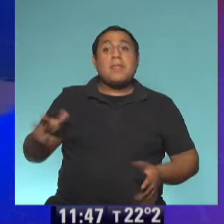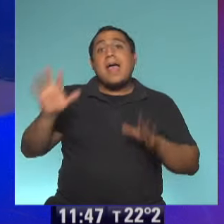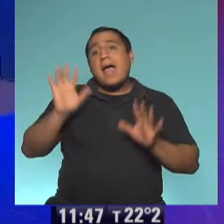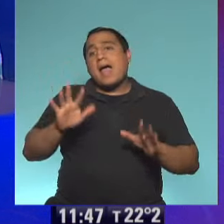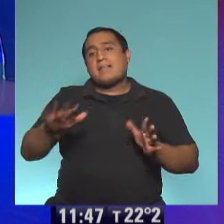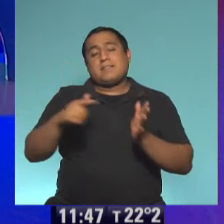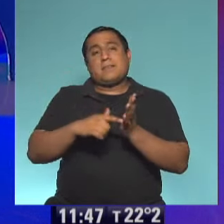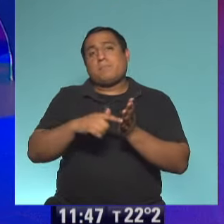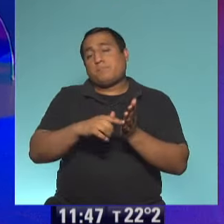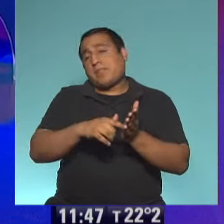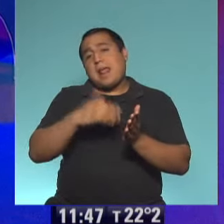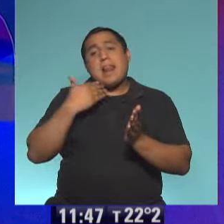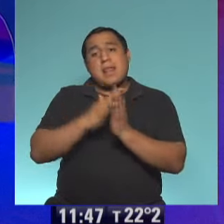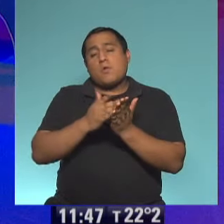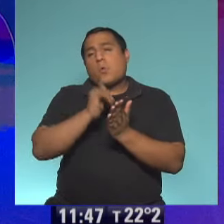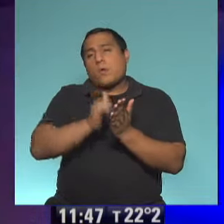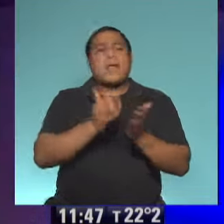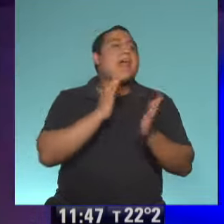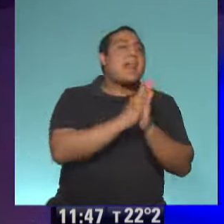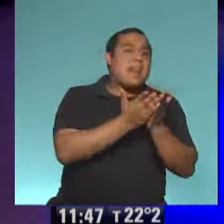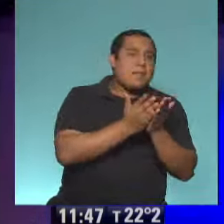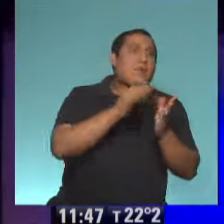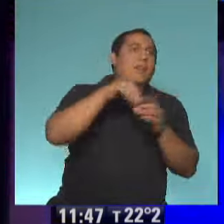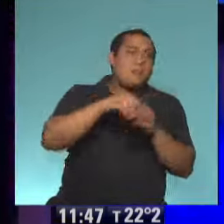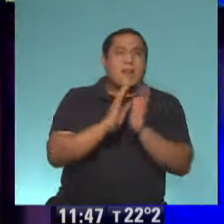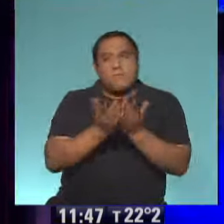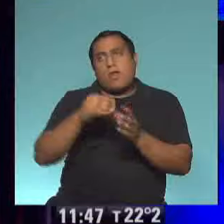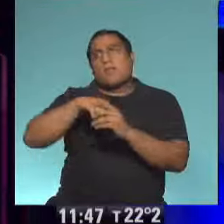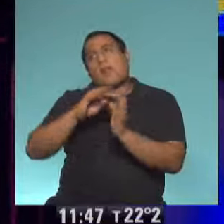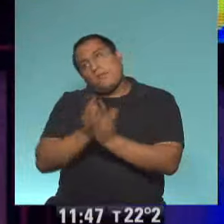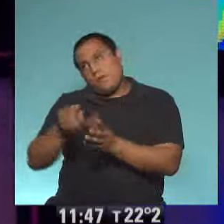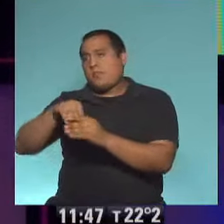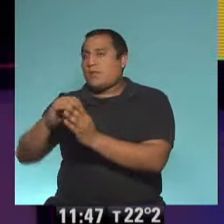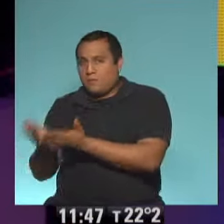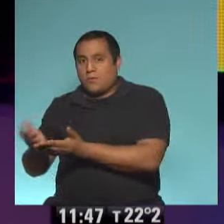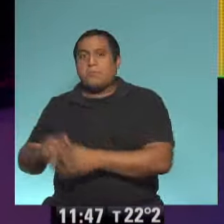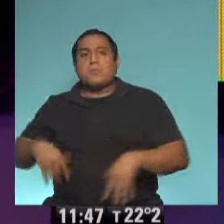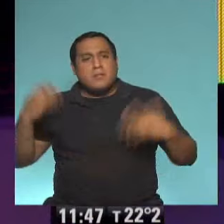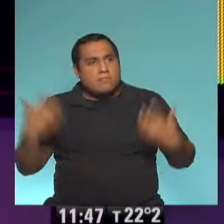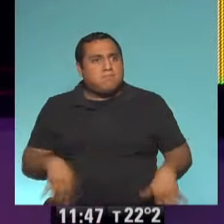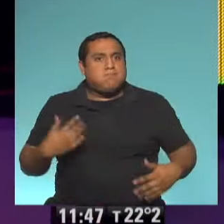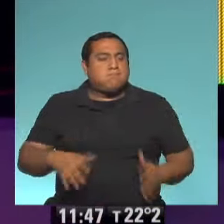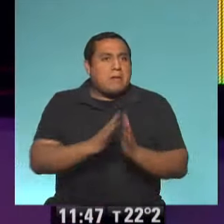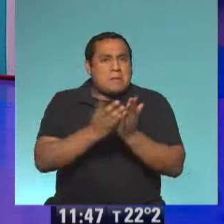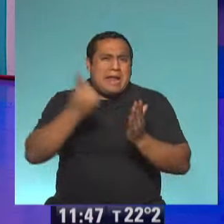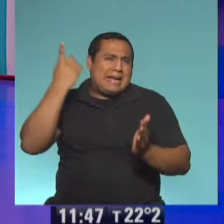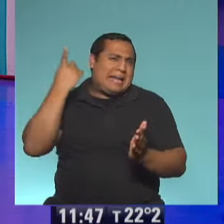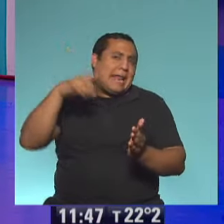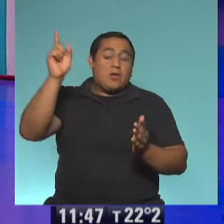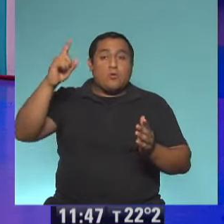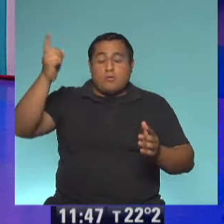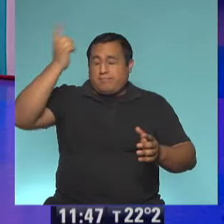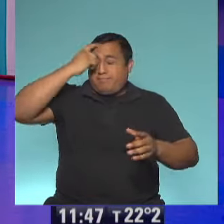termina esto. Libro, en el libro, en el libro, en el libro, en el libro. ¡Qué libro tan extraño! Pero me voló